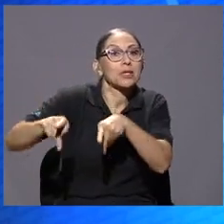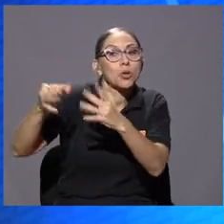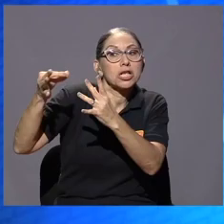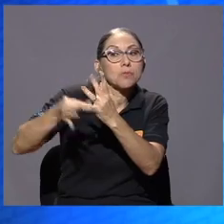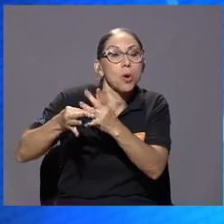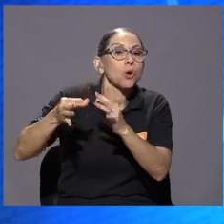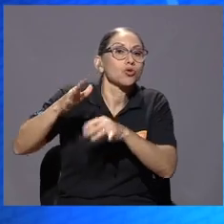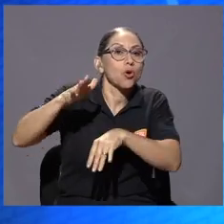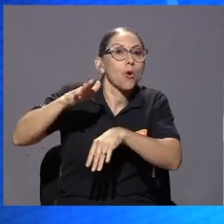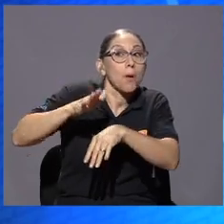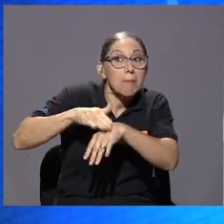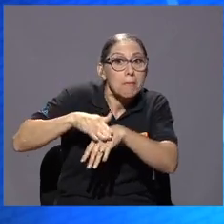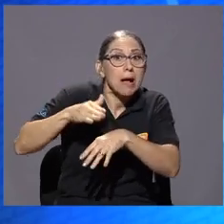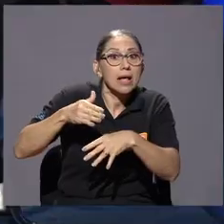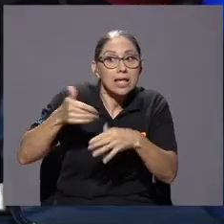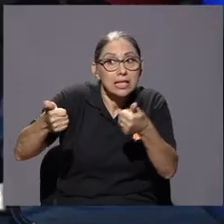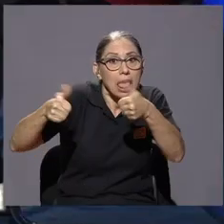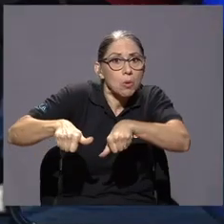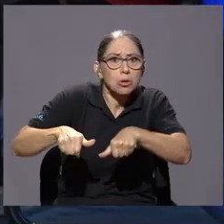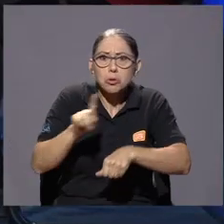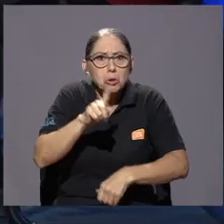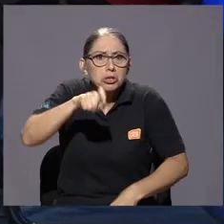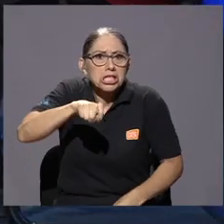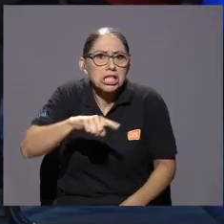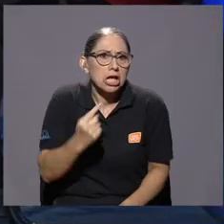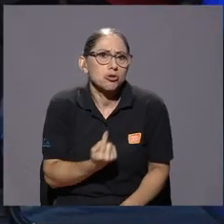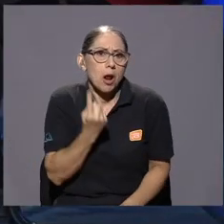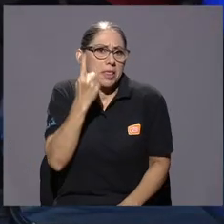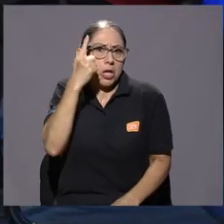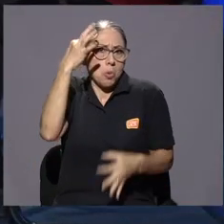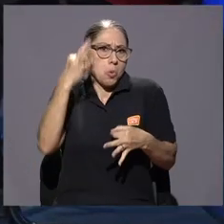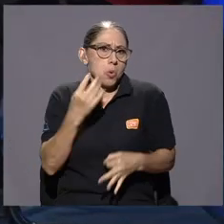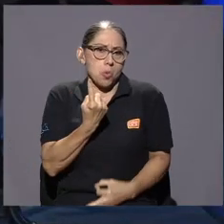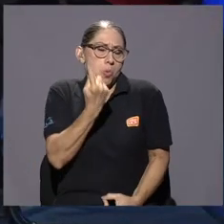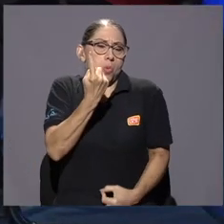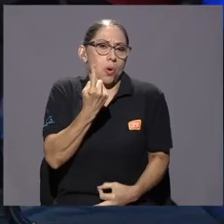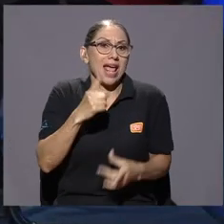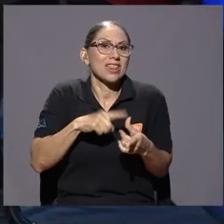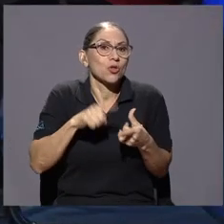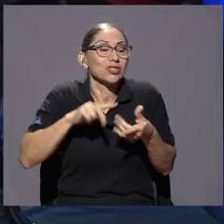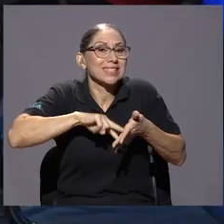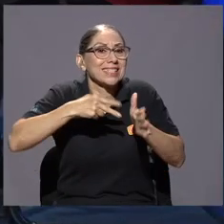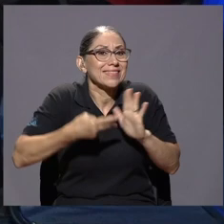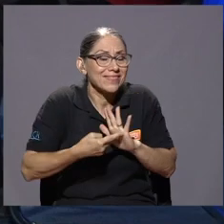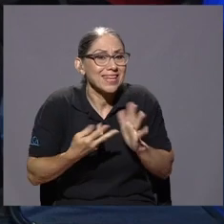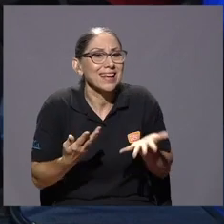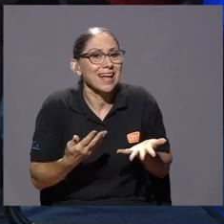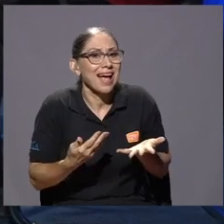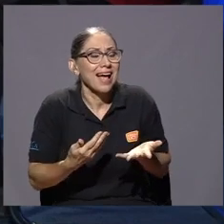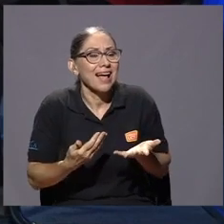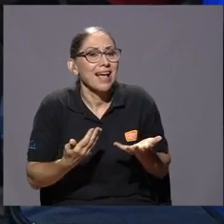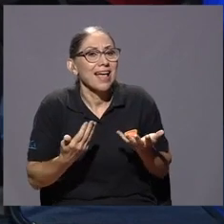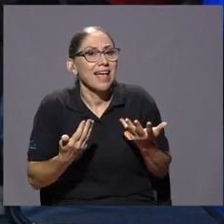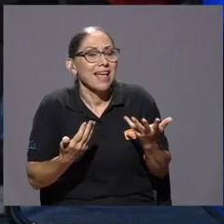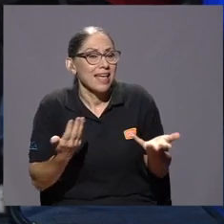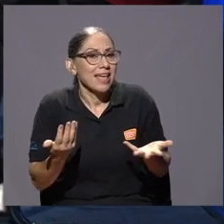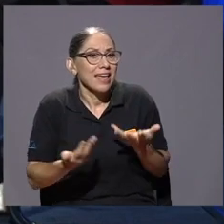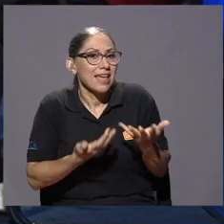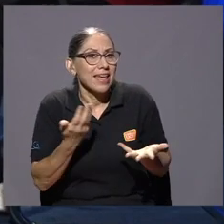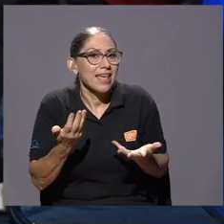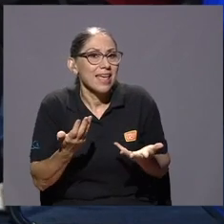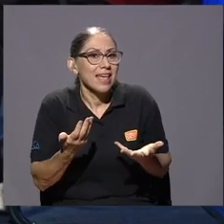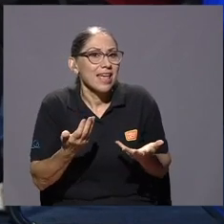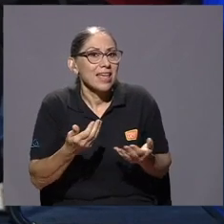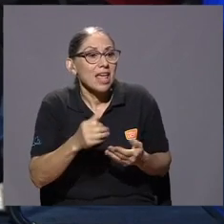parte y por ser un marco tan amplio, no elimina los otros elementos de los que hablamos en los bloques anteriores que